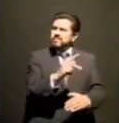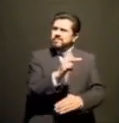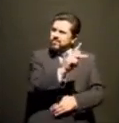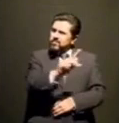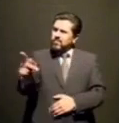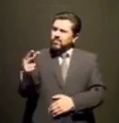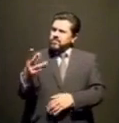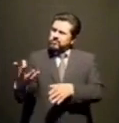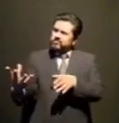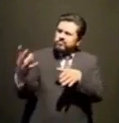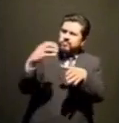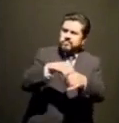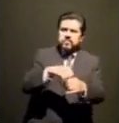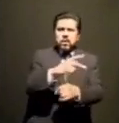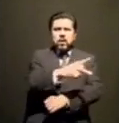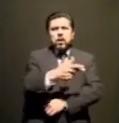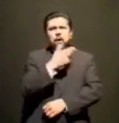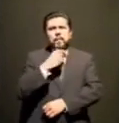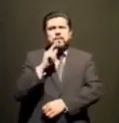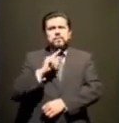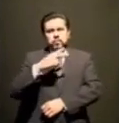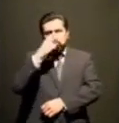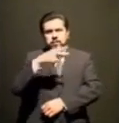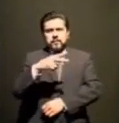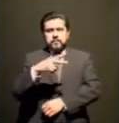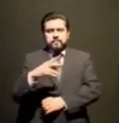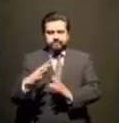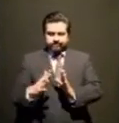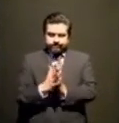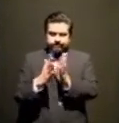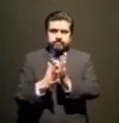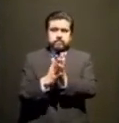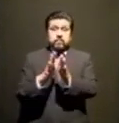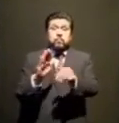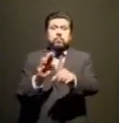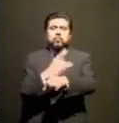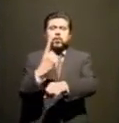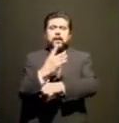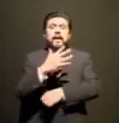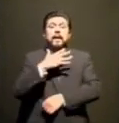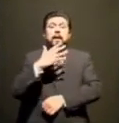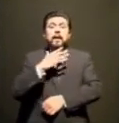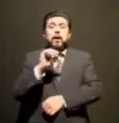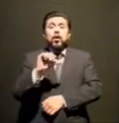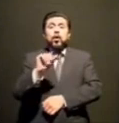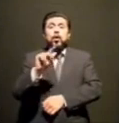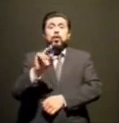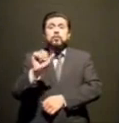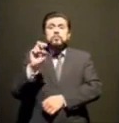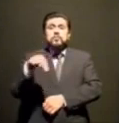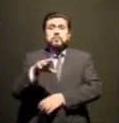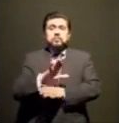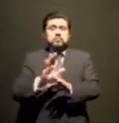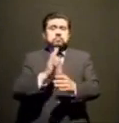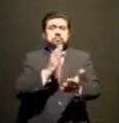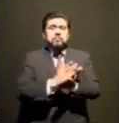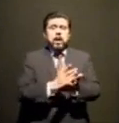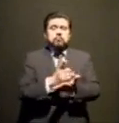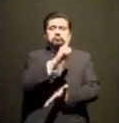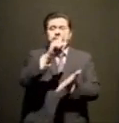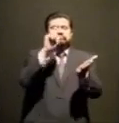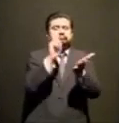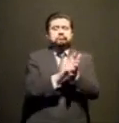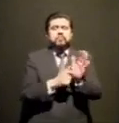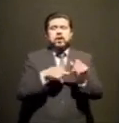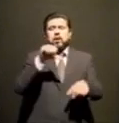participación de todas y de todos, porque la corrupción no se acaba por decreto. Debe de